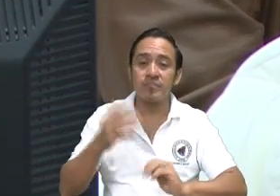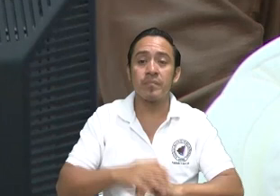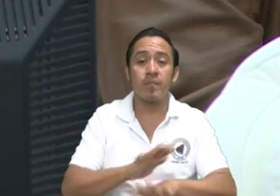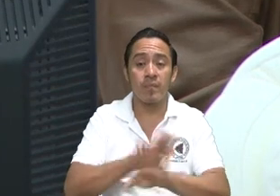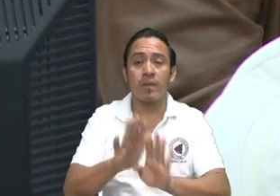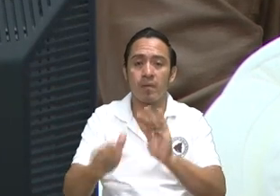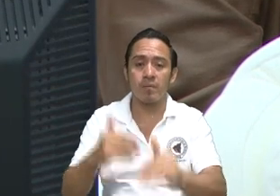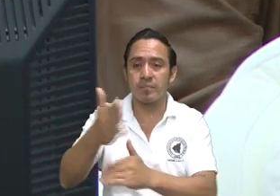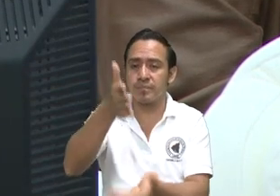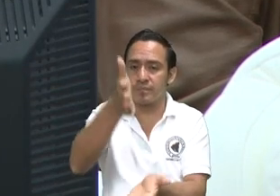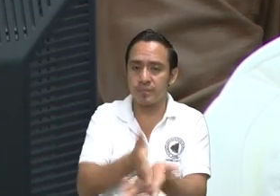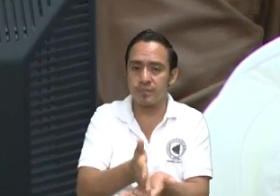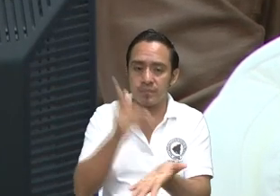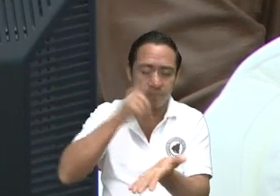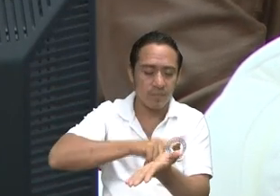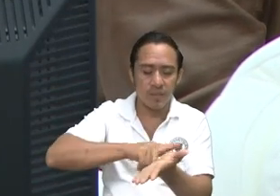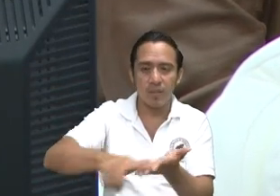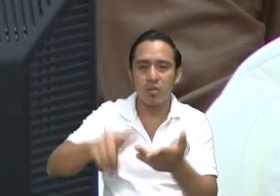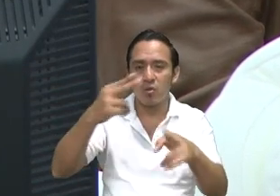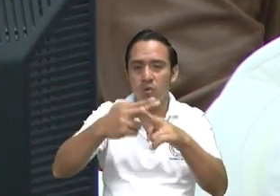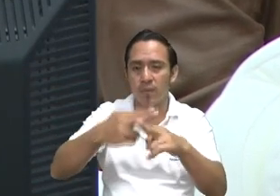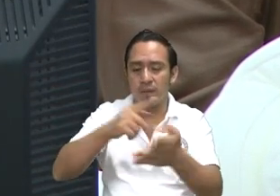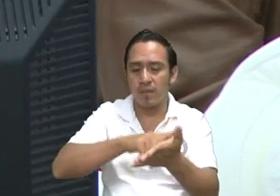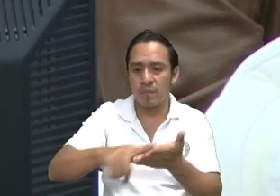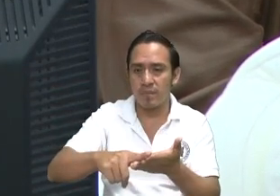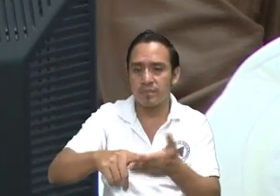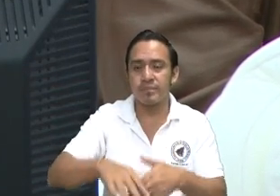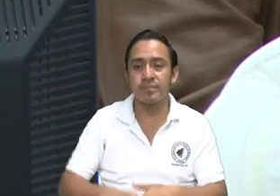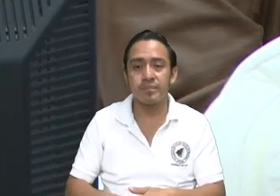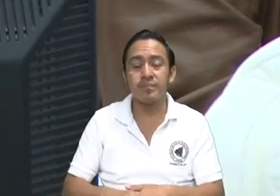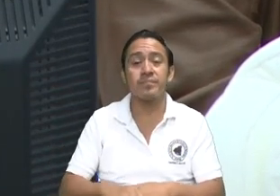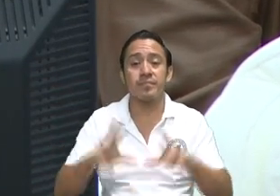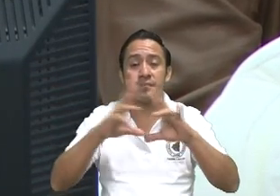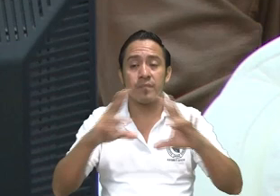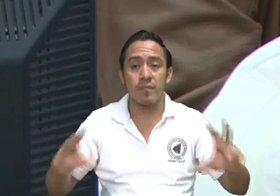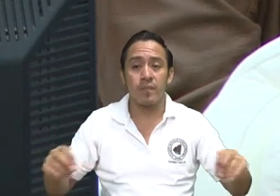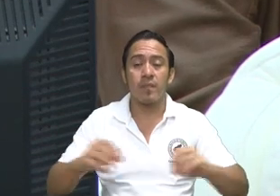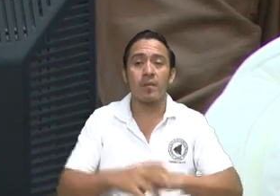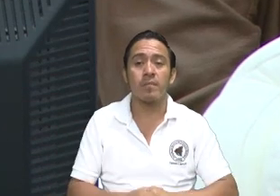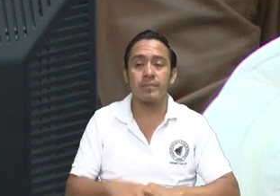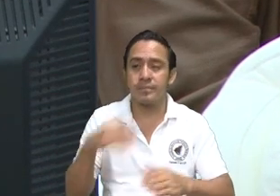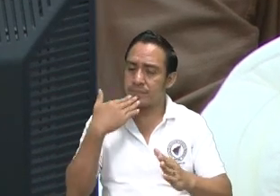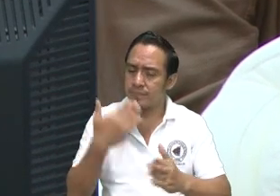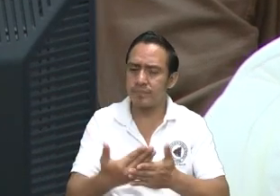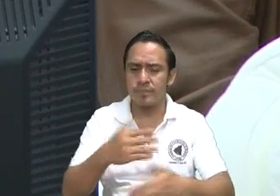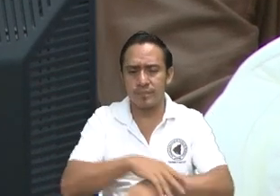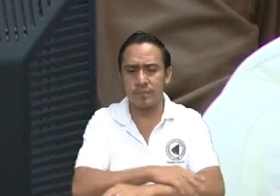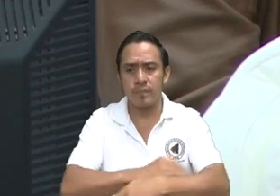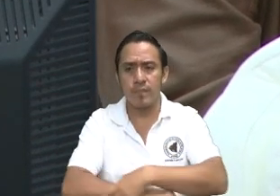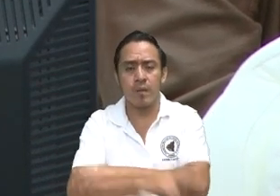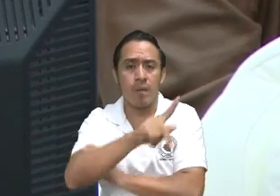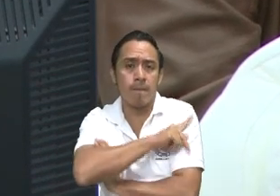Luego se dio la decisión de limpiar de estos delincuentes a nuestro país, gracias al heroísmo de la